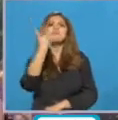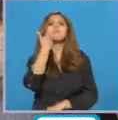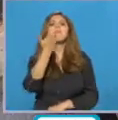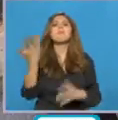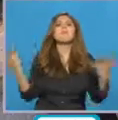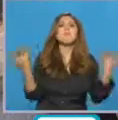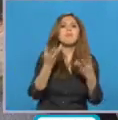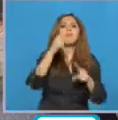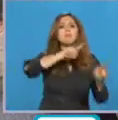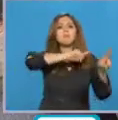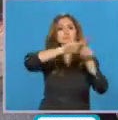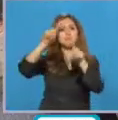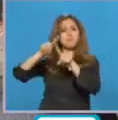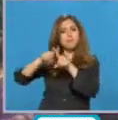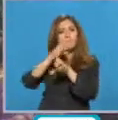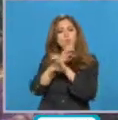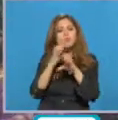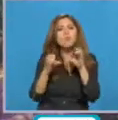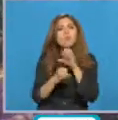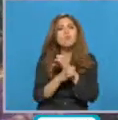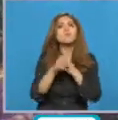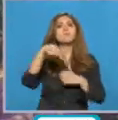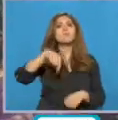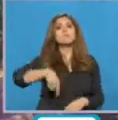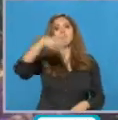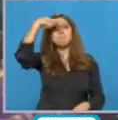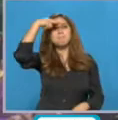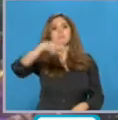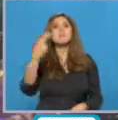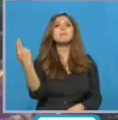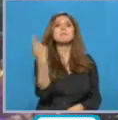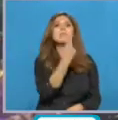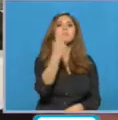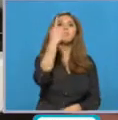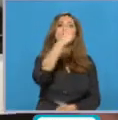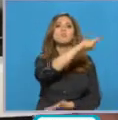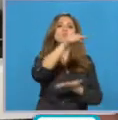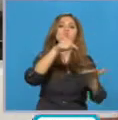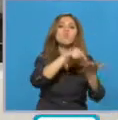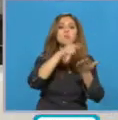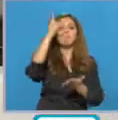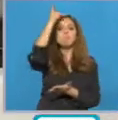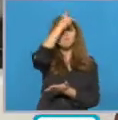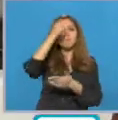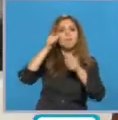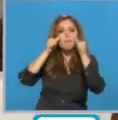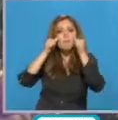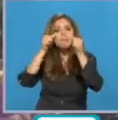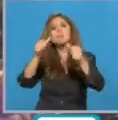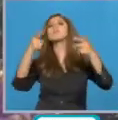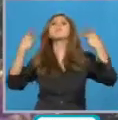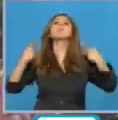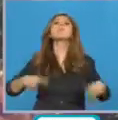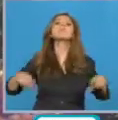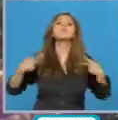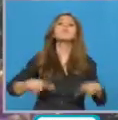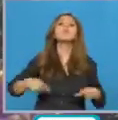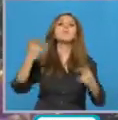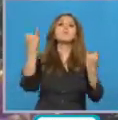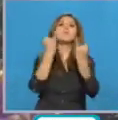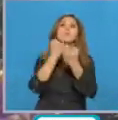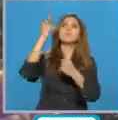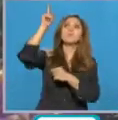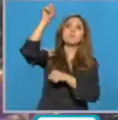muchas obras, muchas cosas, y era muy importante para México tener un centro psiquiátrico en el que se pusiera a ofrecer atención a la par que Estados Unidos y